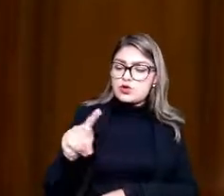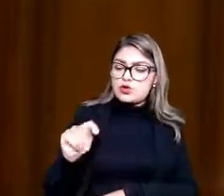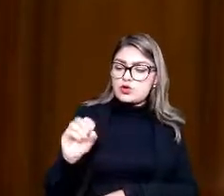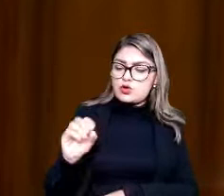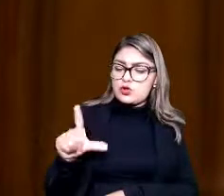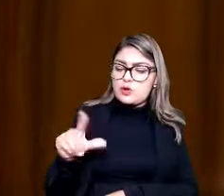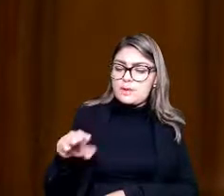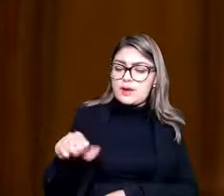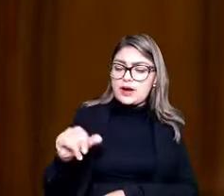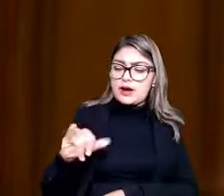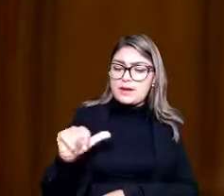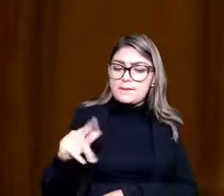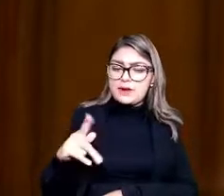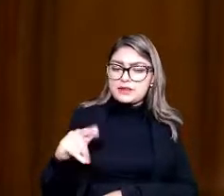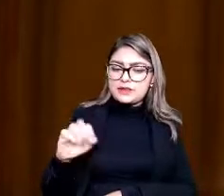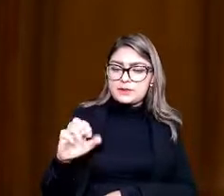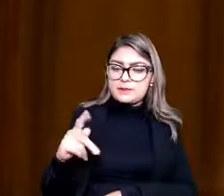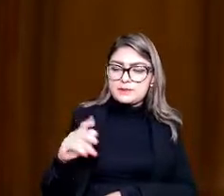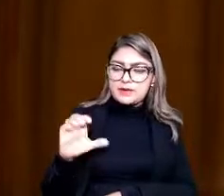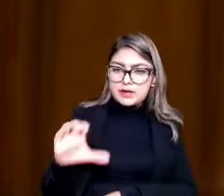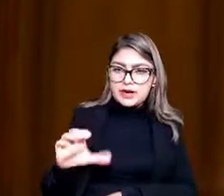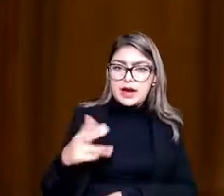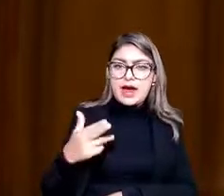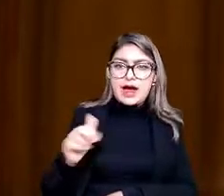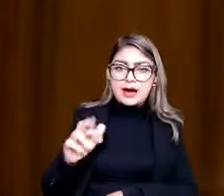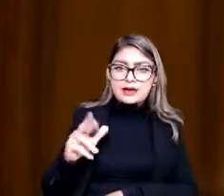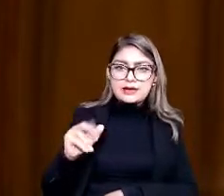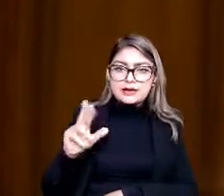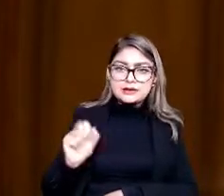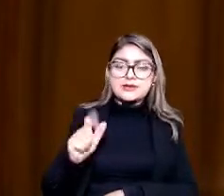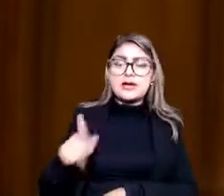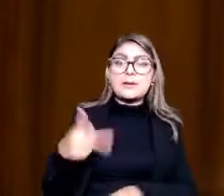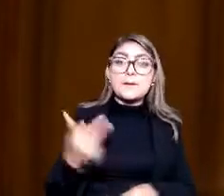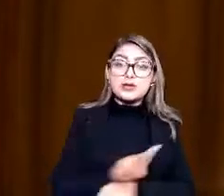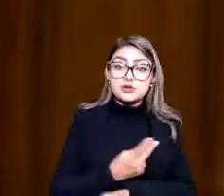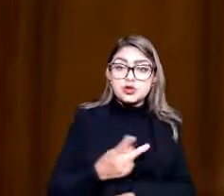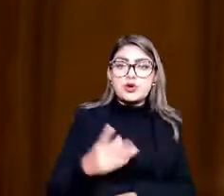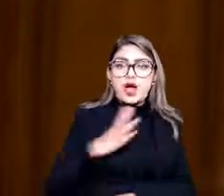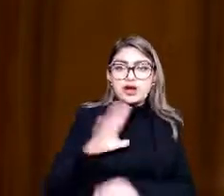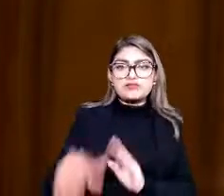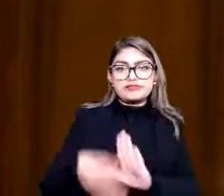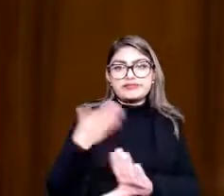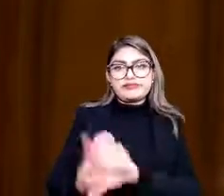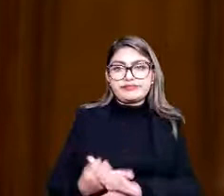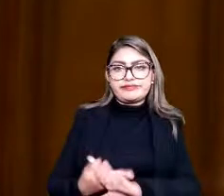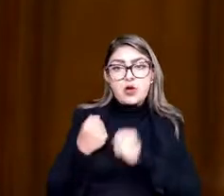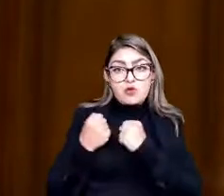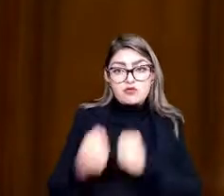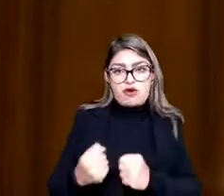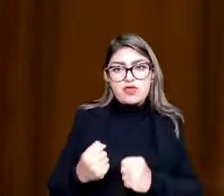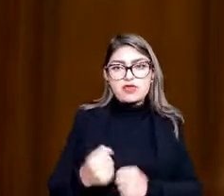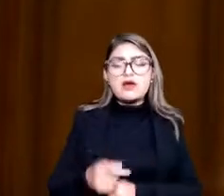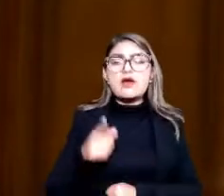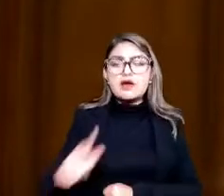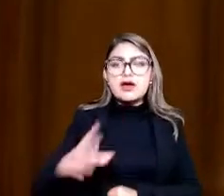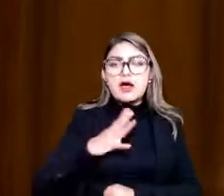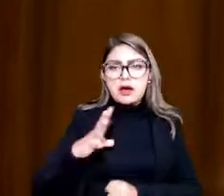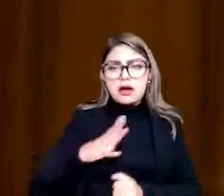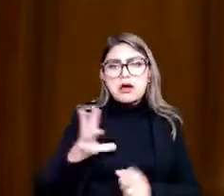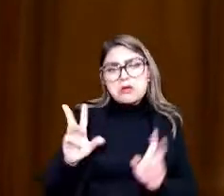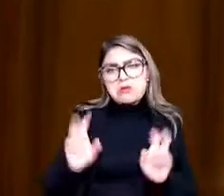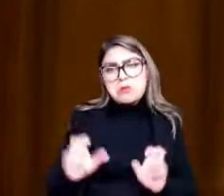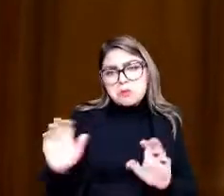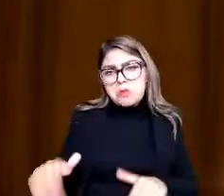Totolmalhá-Coatepec-Harinas sufrió daños importantes. Es cierto que en su mayoría fueron factores ajenos a